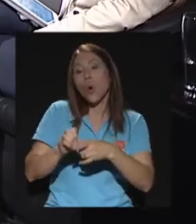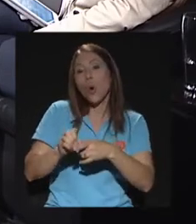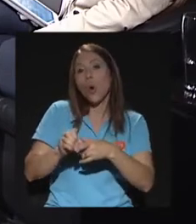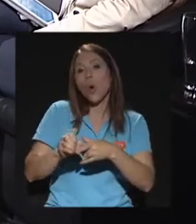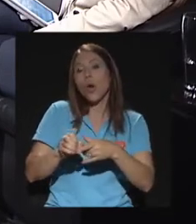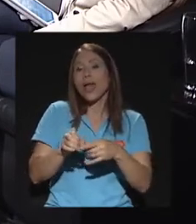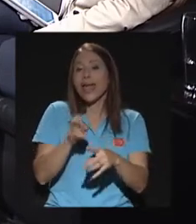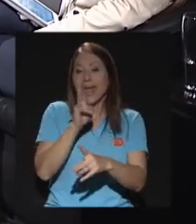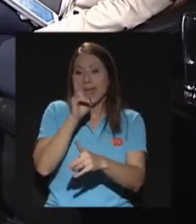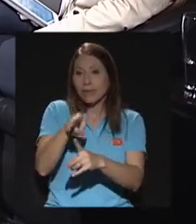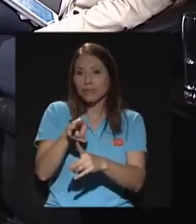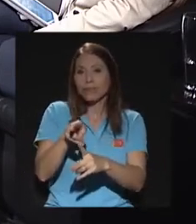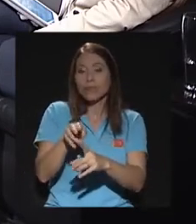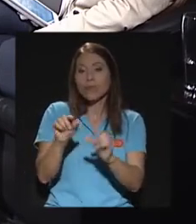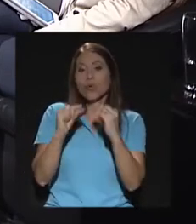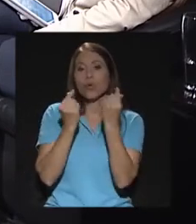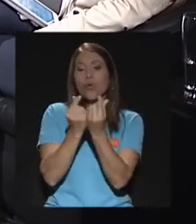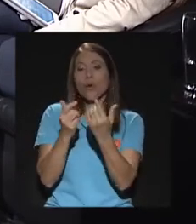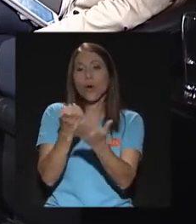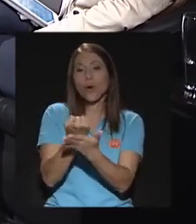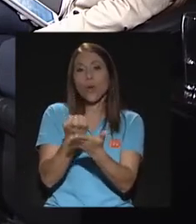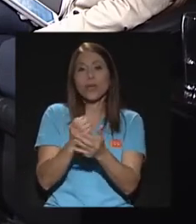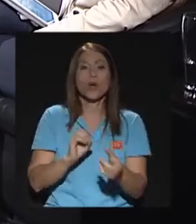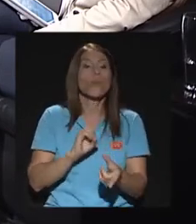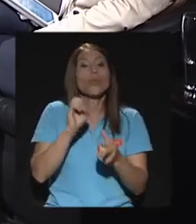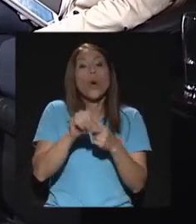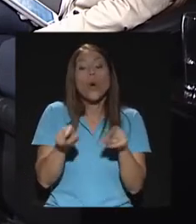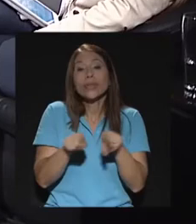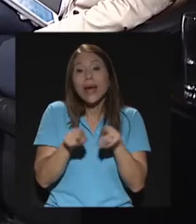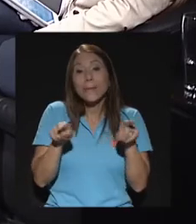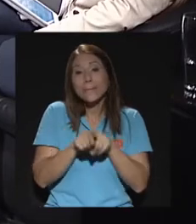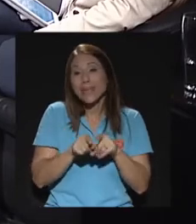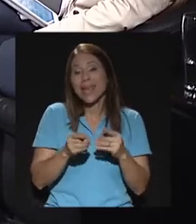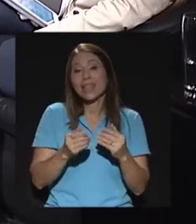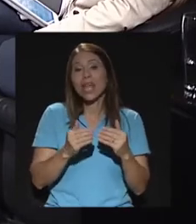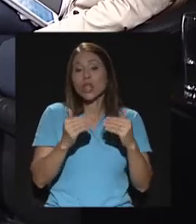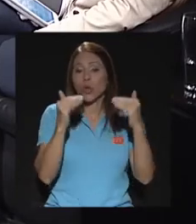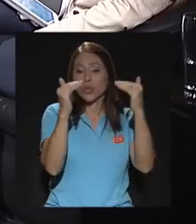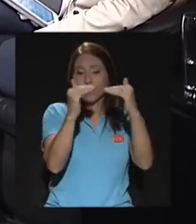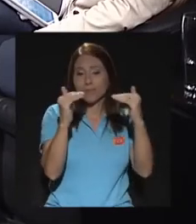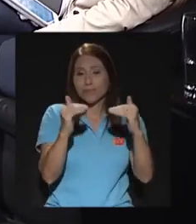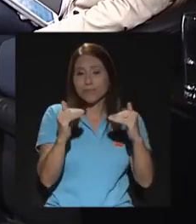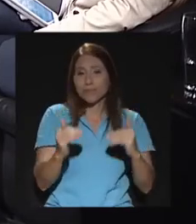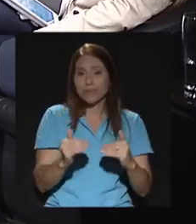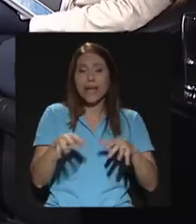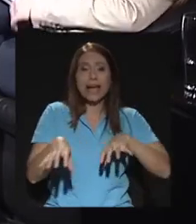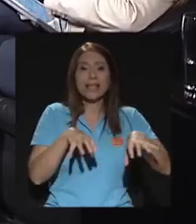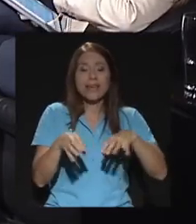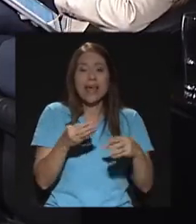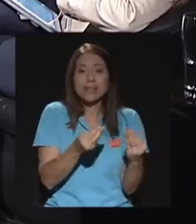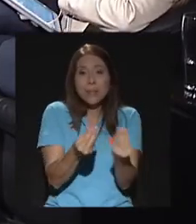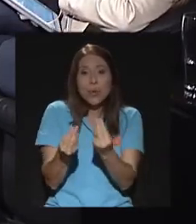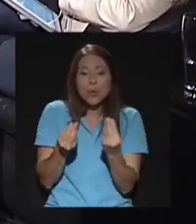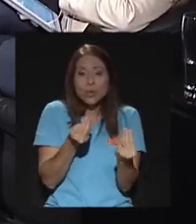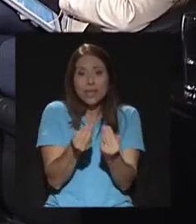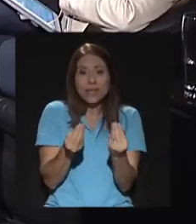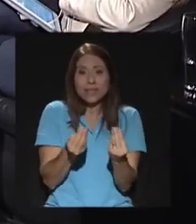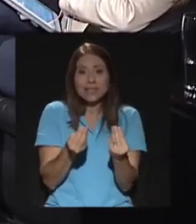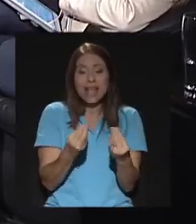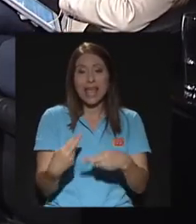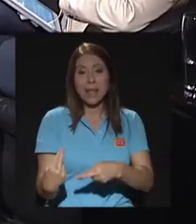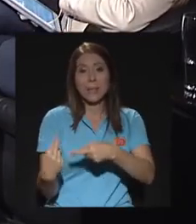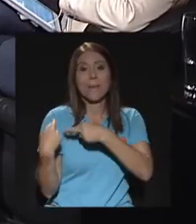en donde hay diferentes actividades productivas, digamos, economías de escala que están en manos de los mismos operadores